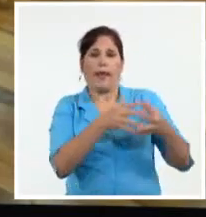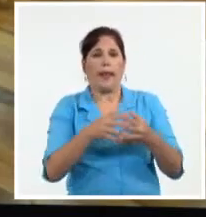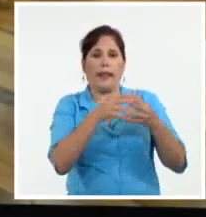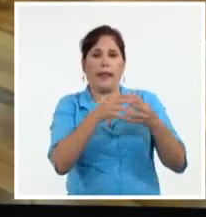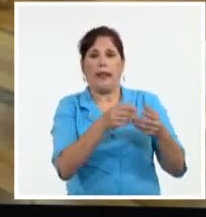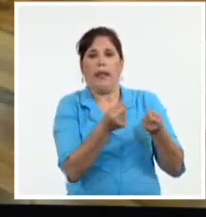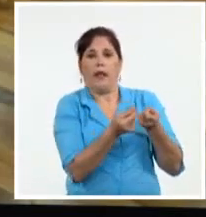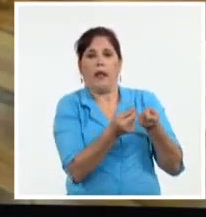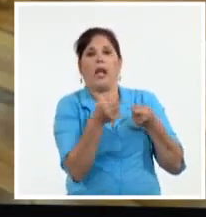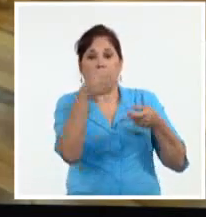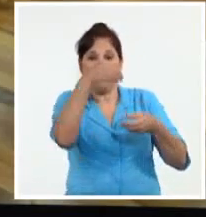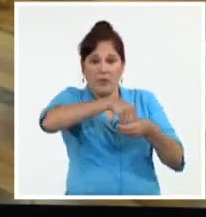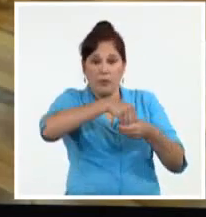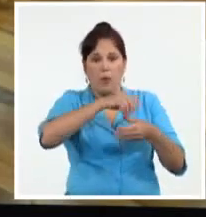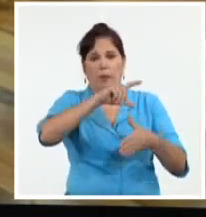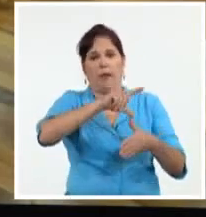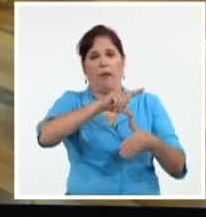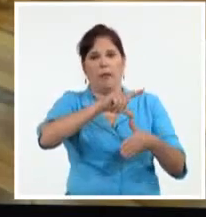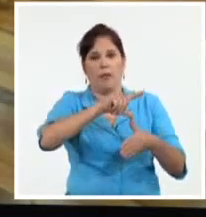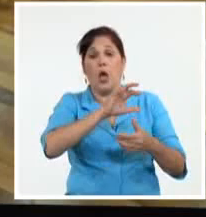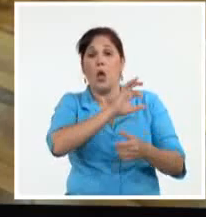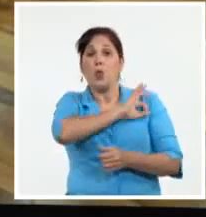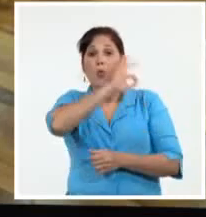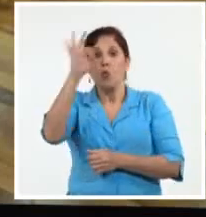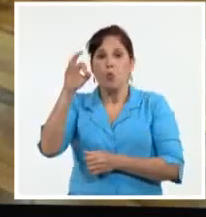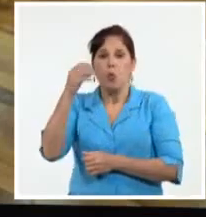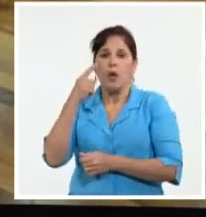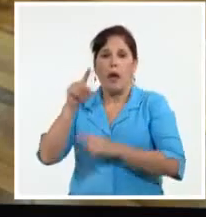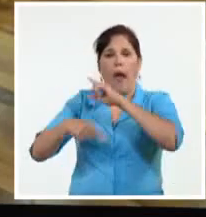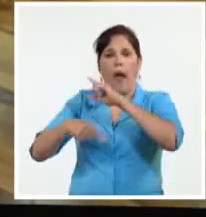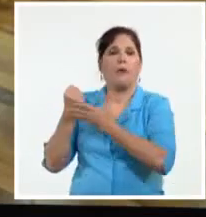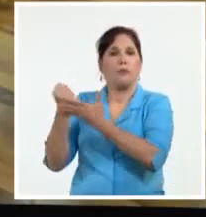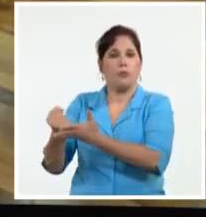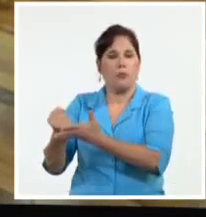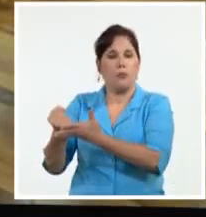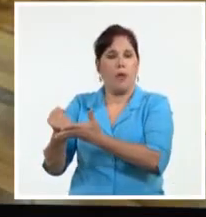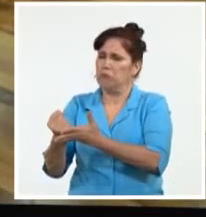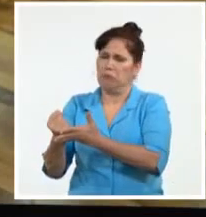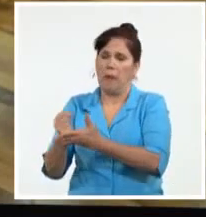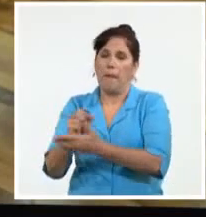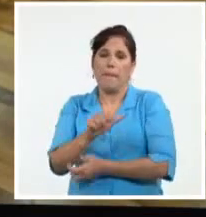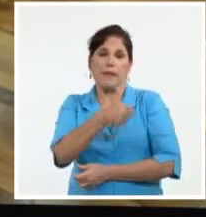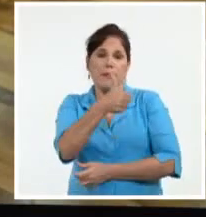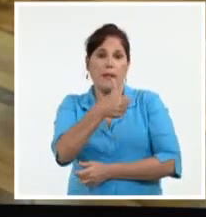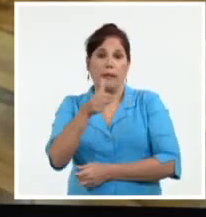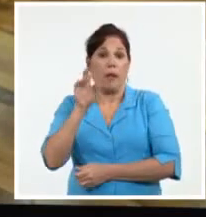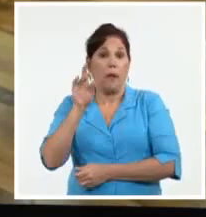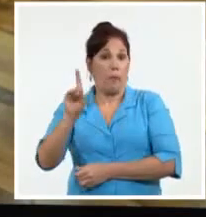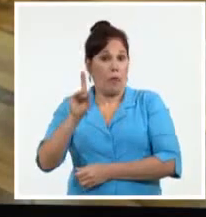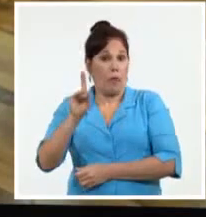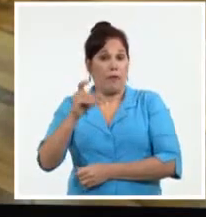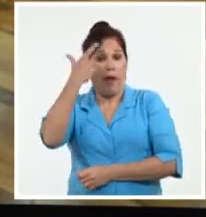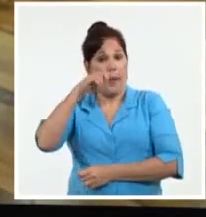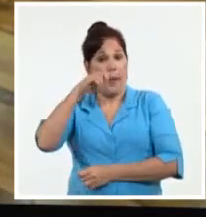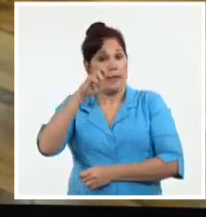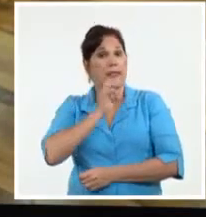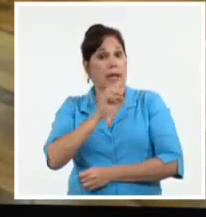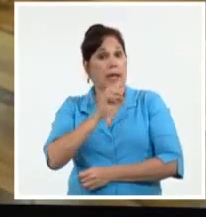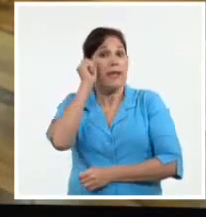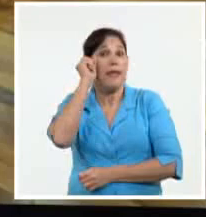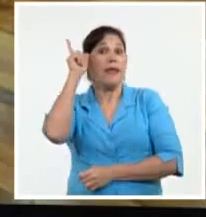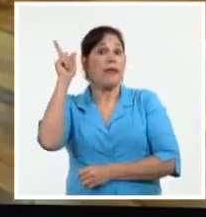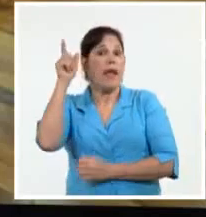intereses estadounidenses en América Latina, jamás viceversa. Y en ese sentido, el presidente boliviano Luis Arce ha planteado la idea